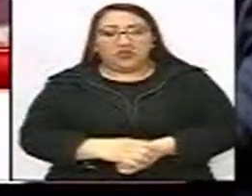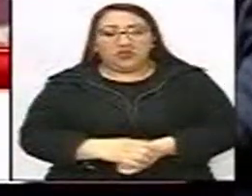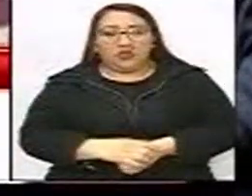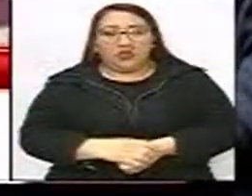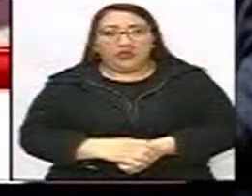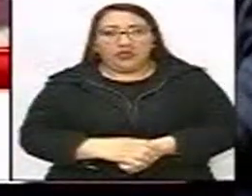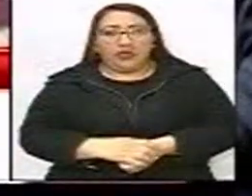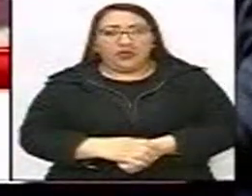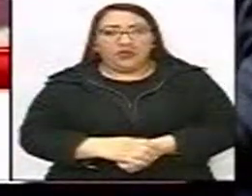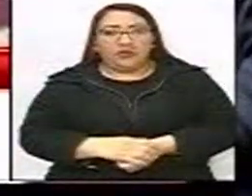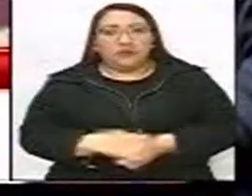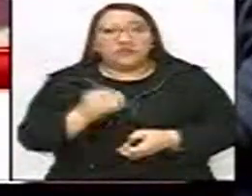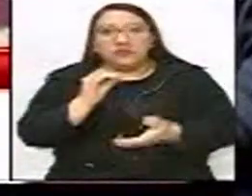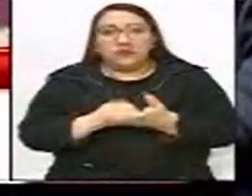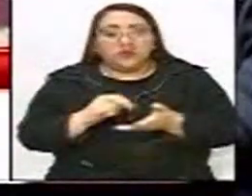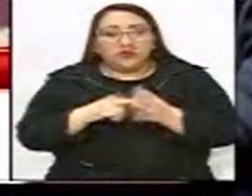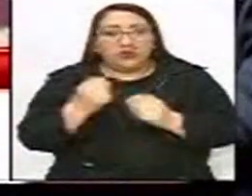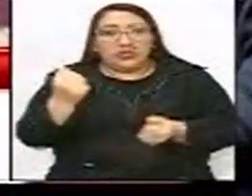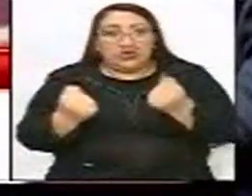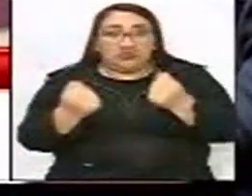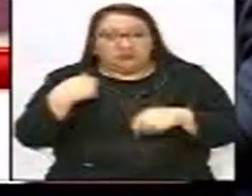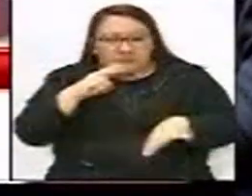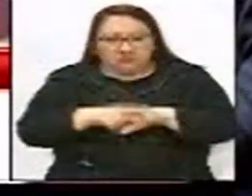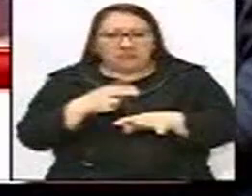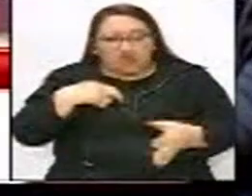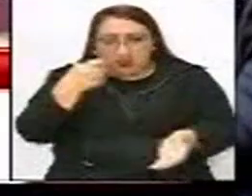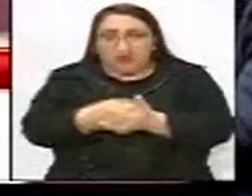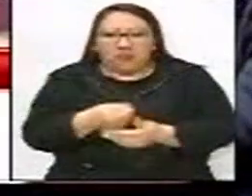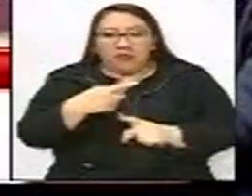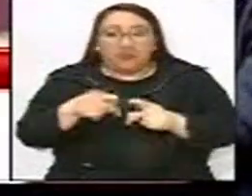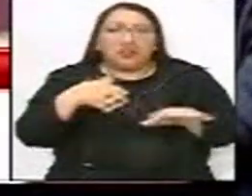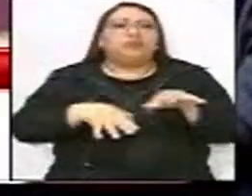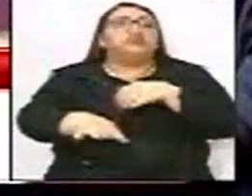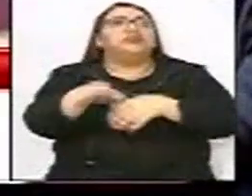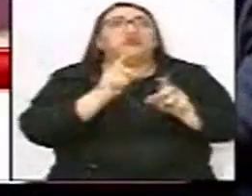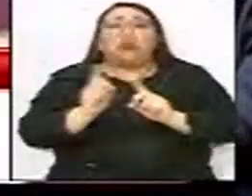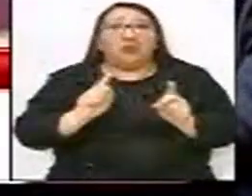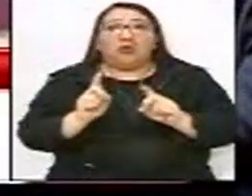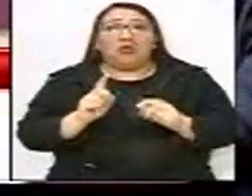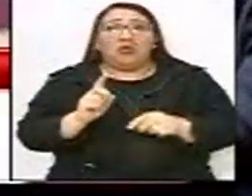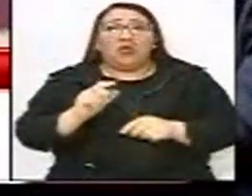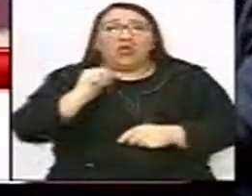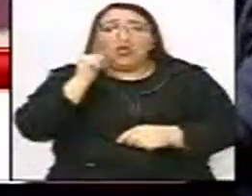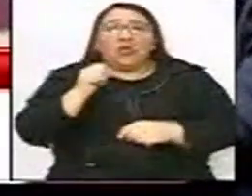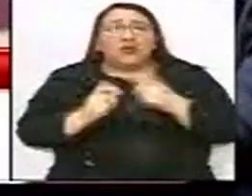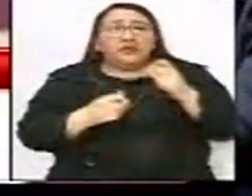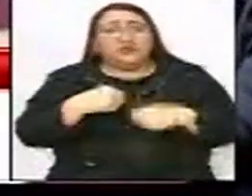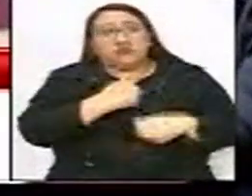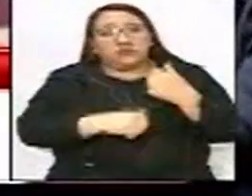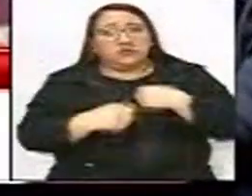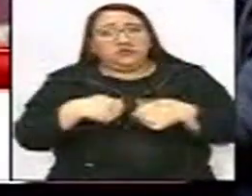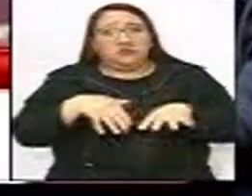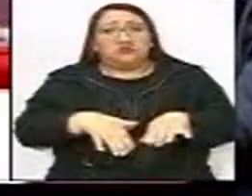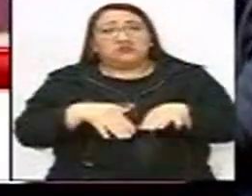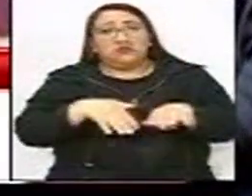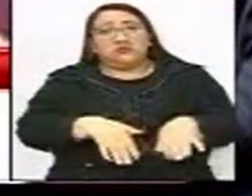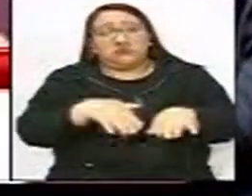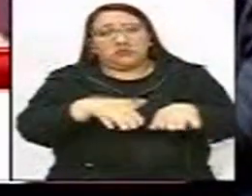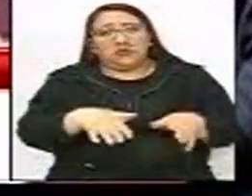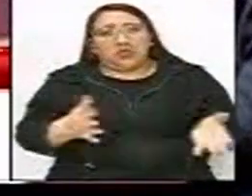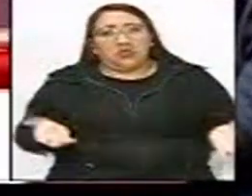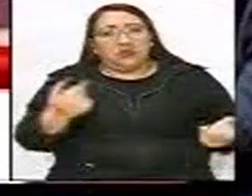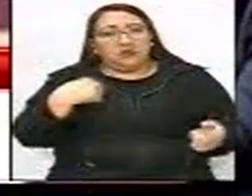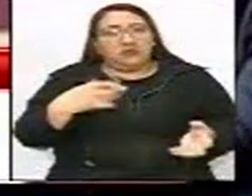de mejoría, de mayor fluidez en estos peajes. Y los ciudadanos todos los días sufren eso. Y ahora